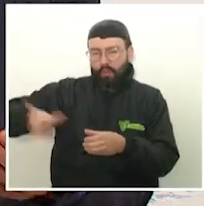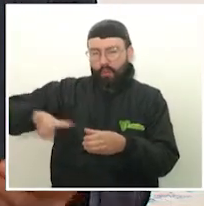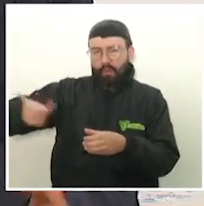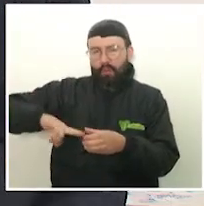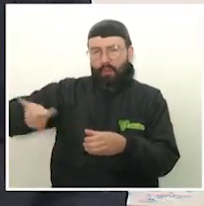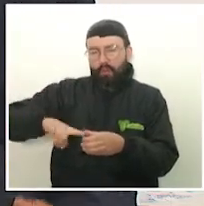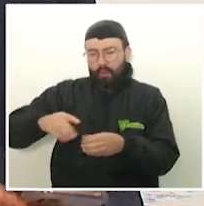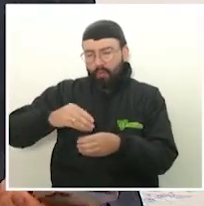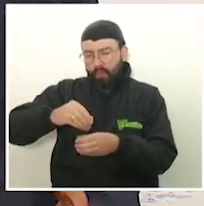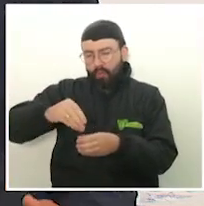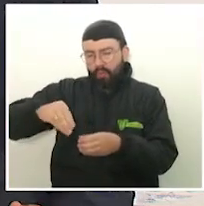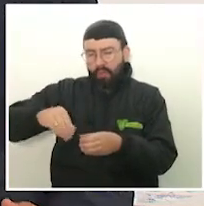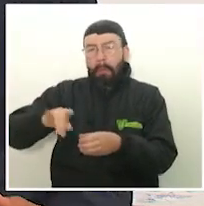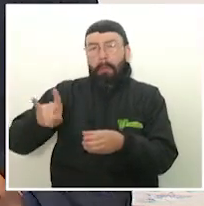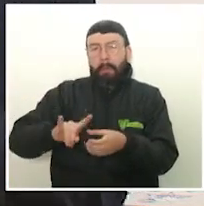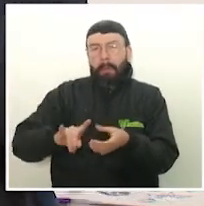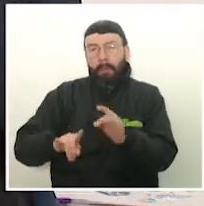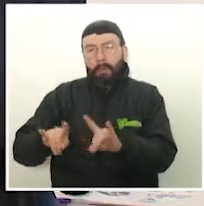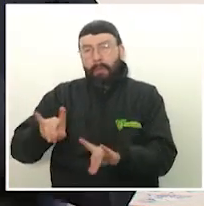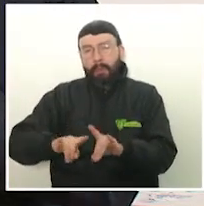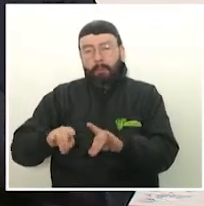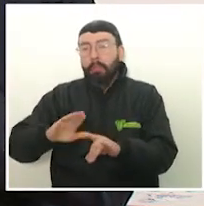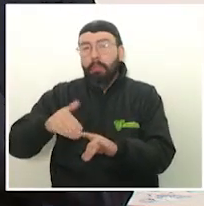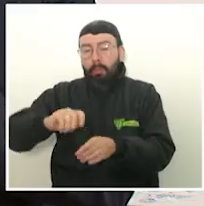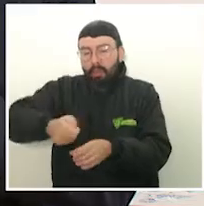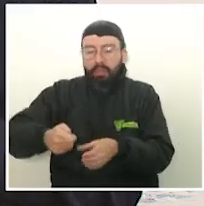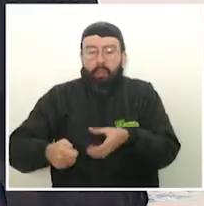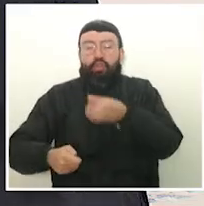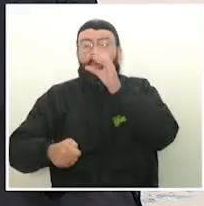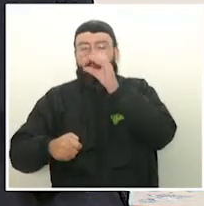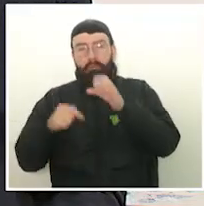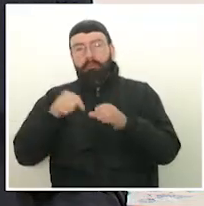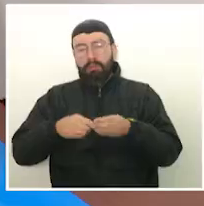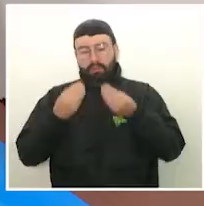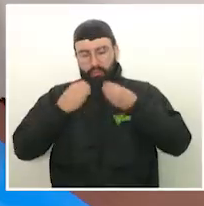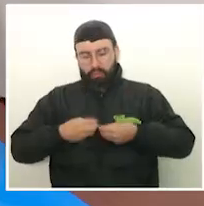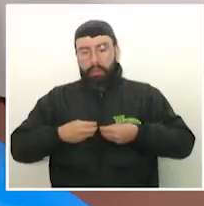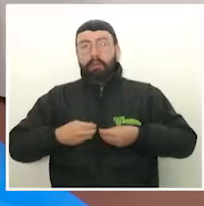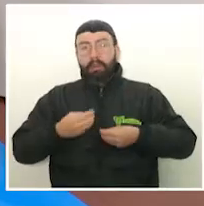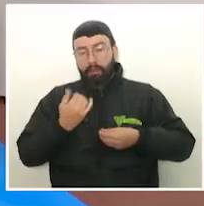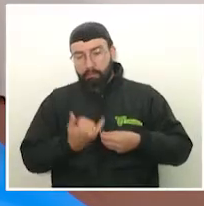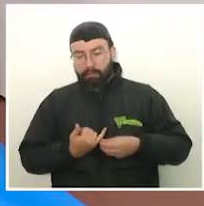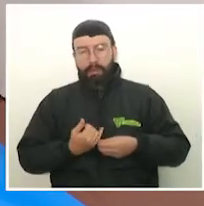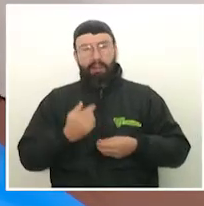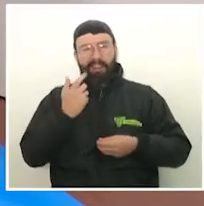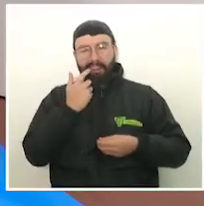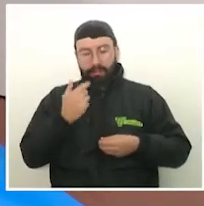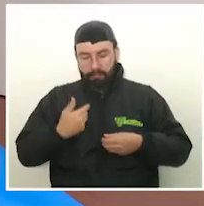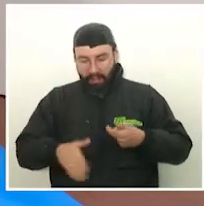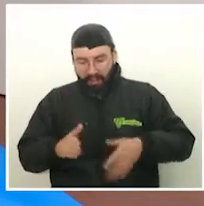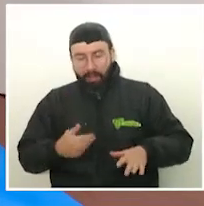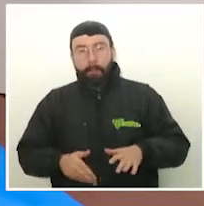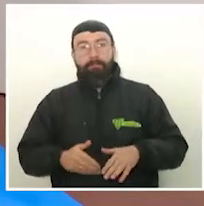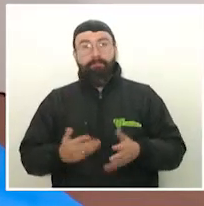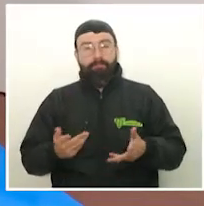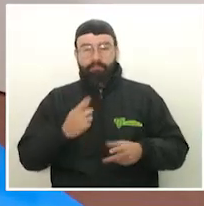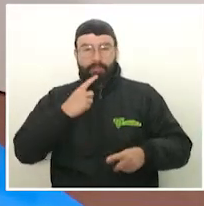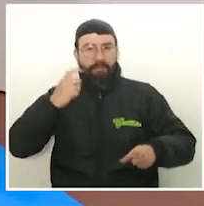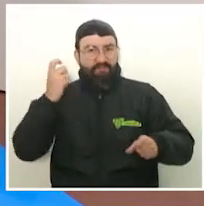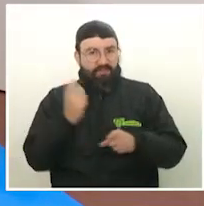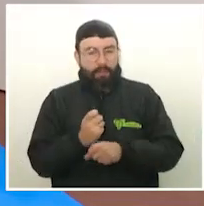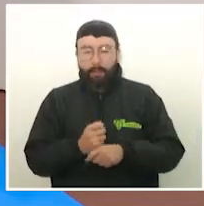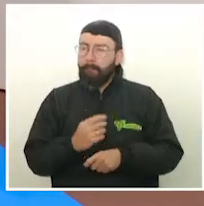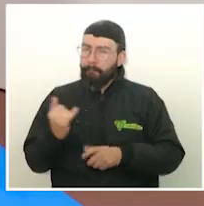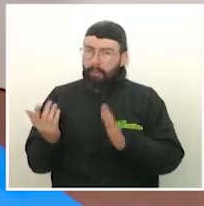al agua o a lo líquido, y después yo me lo tomo. Sáquelo, sáquelo. Ahí es donde, por eso los